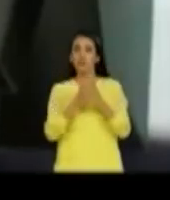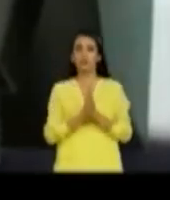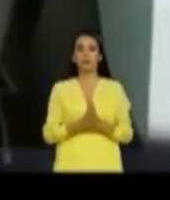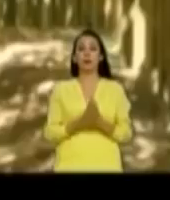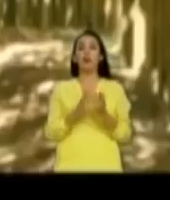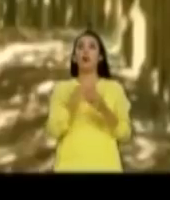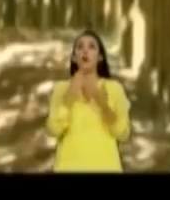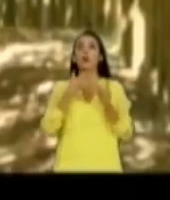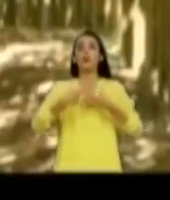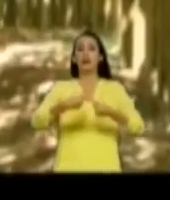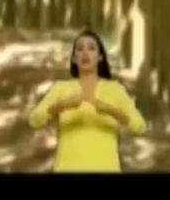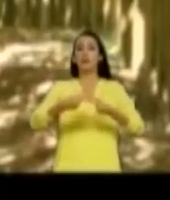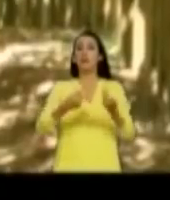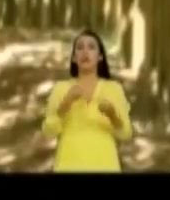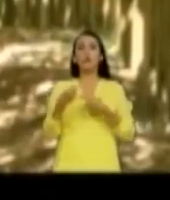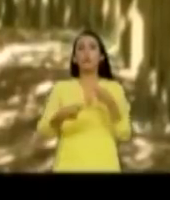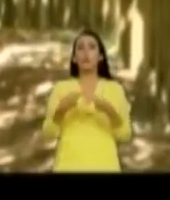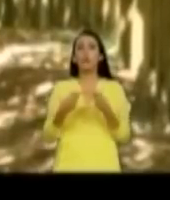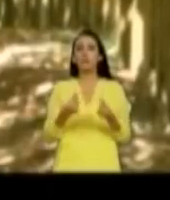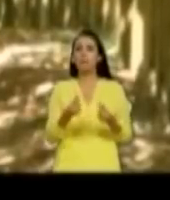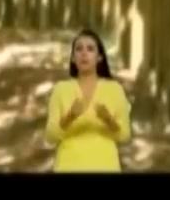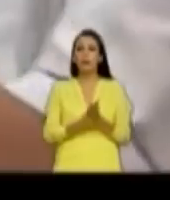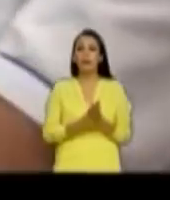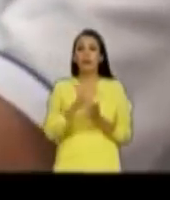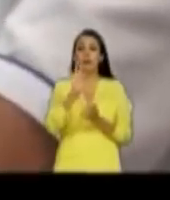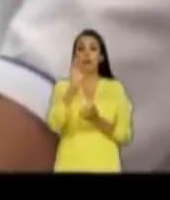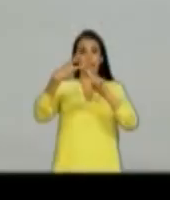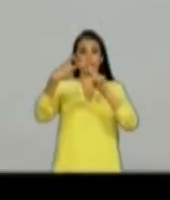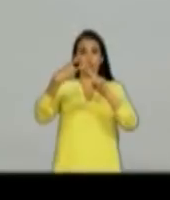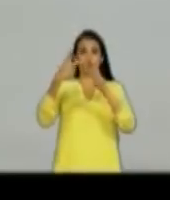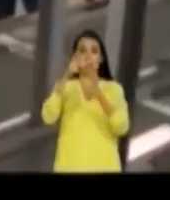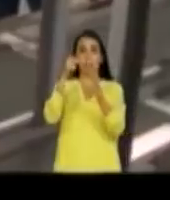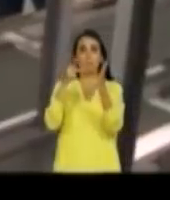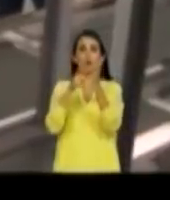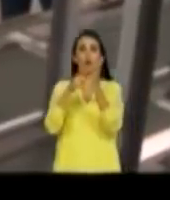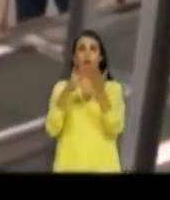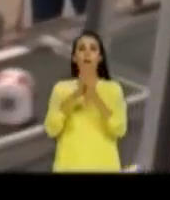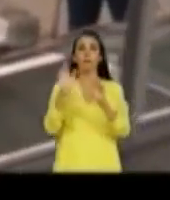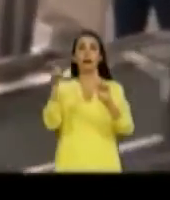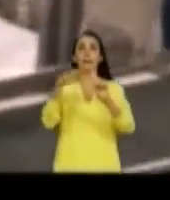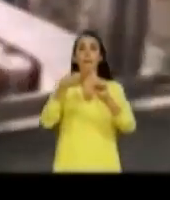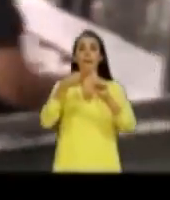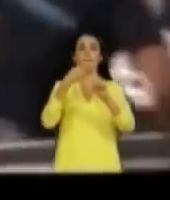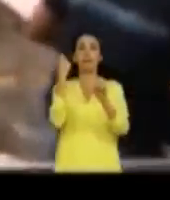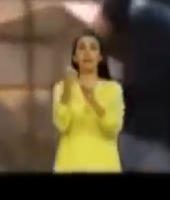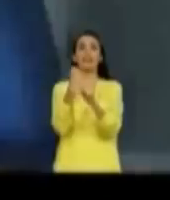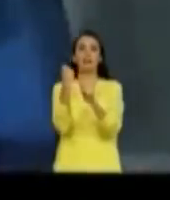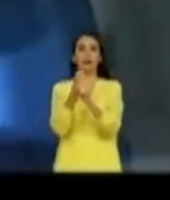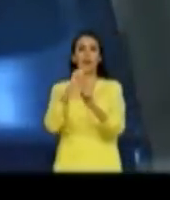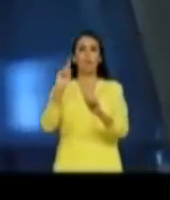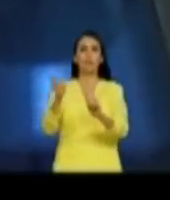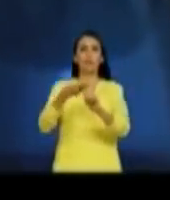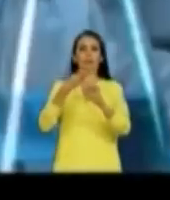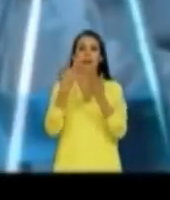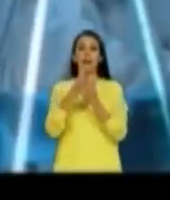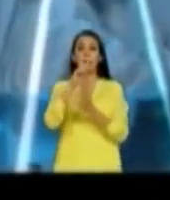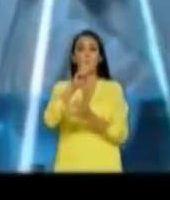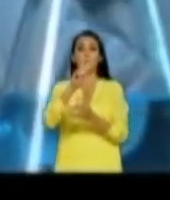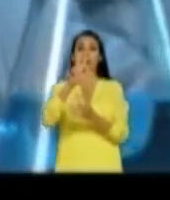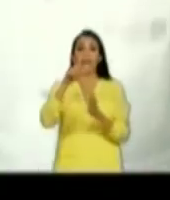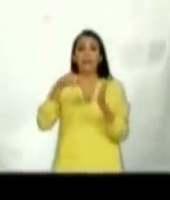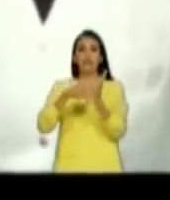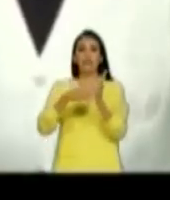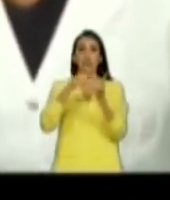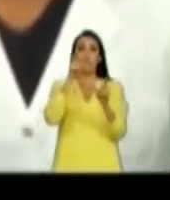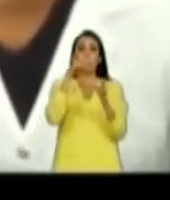forma, con una inversión del Estado de hasta 90 millones de dólares. El primer empleo, que busca que 23.000 jóvenes